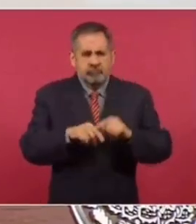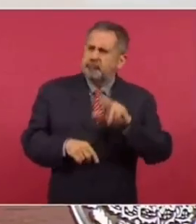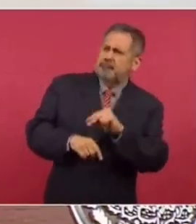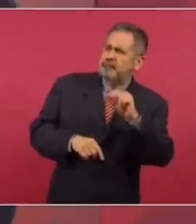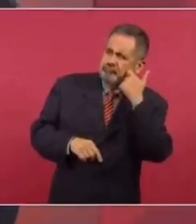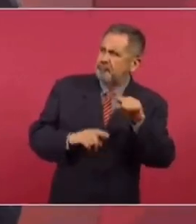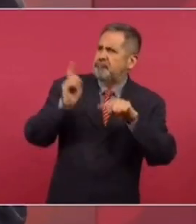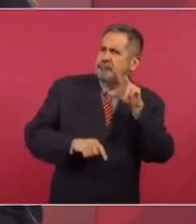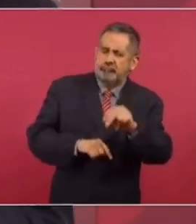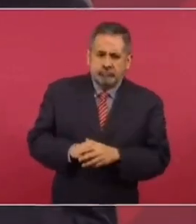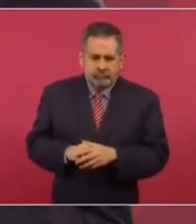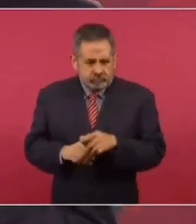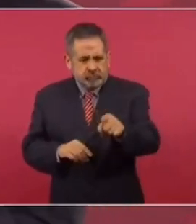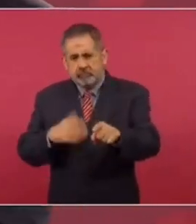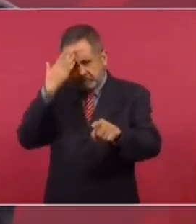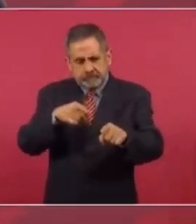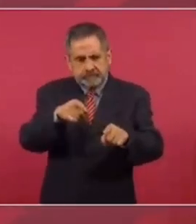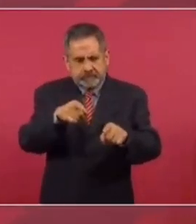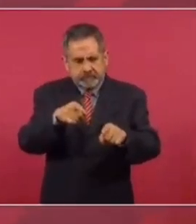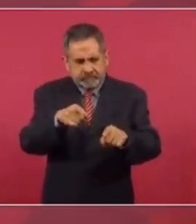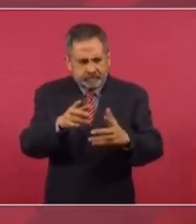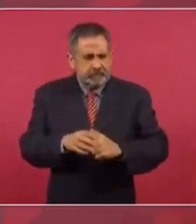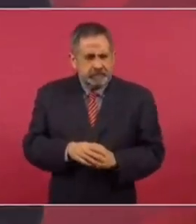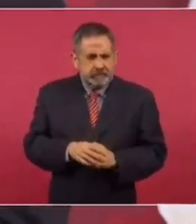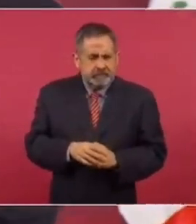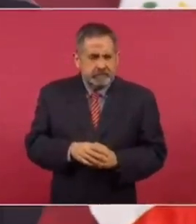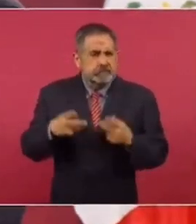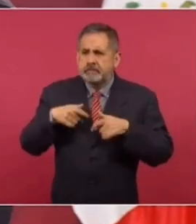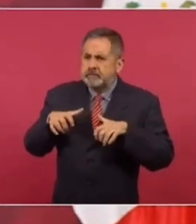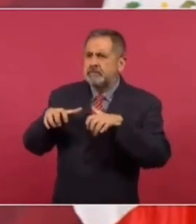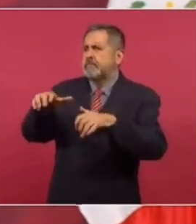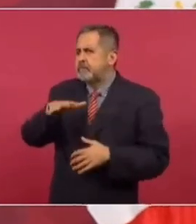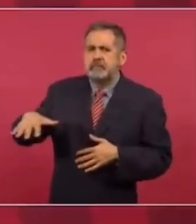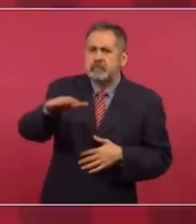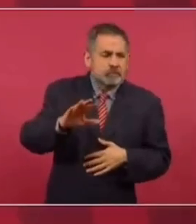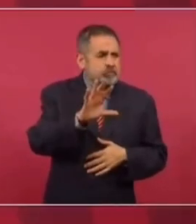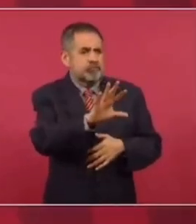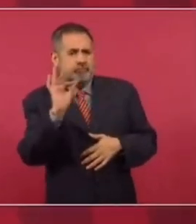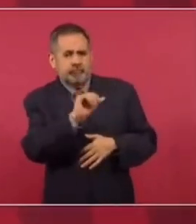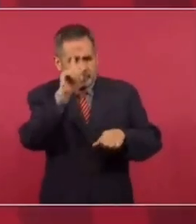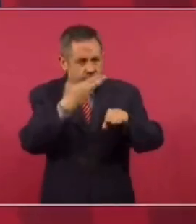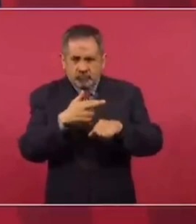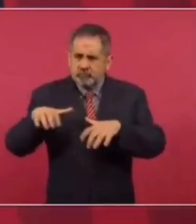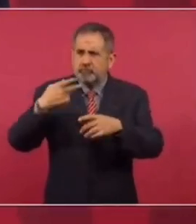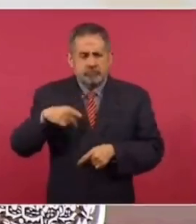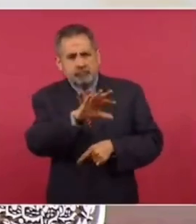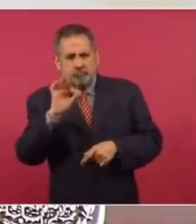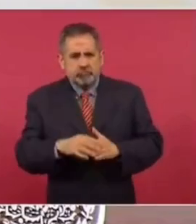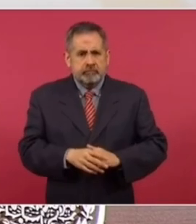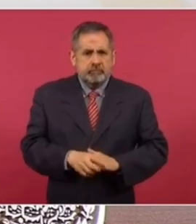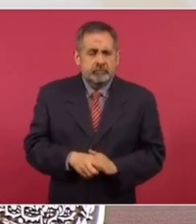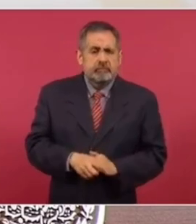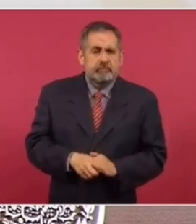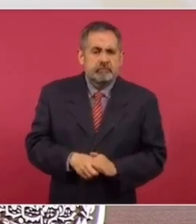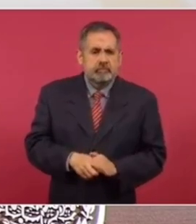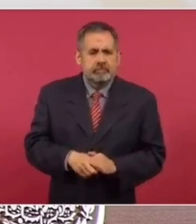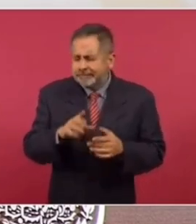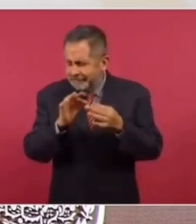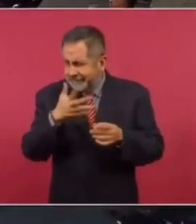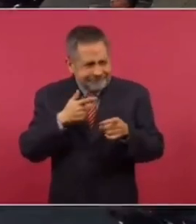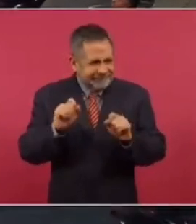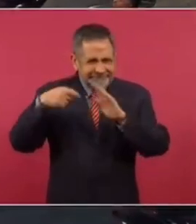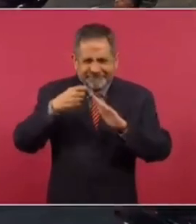No. ¿Usted sabe? ¿Usted quiere que el pueblo sea el que elija a los consejeros? No tendrás